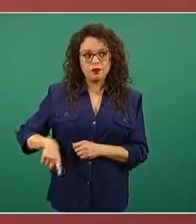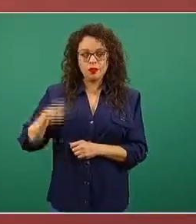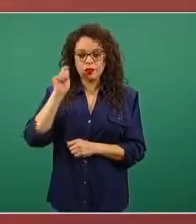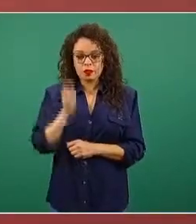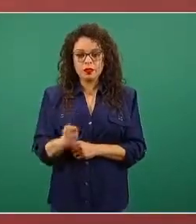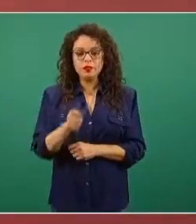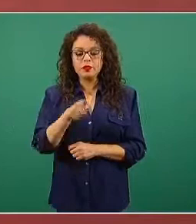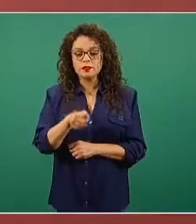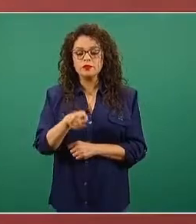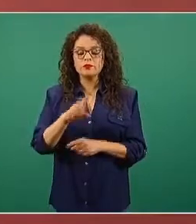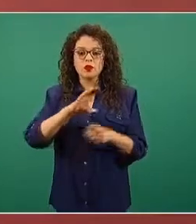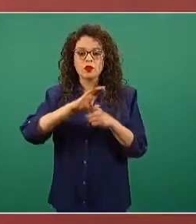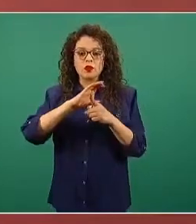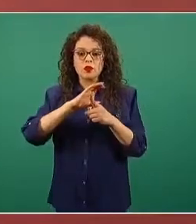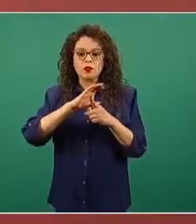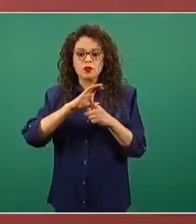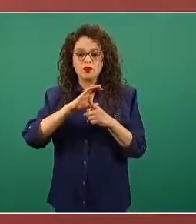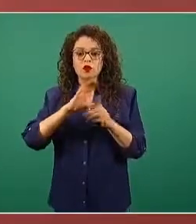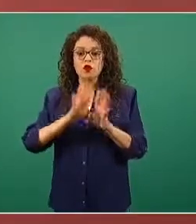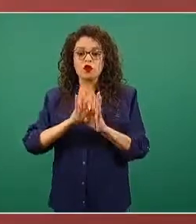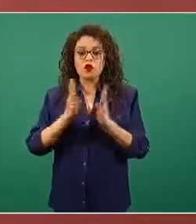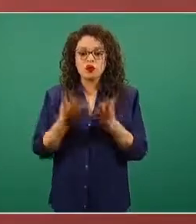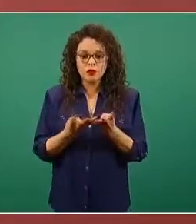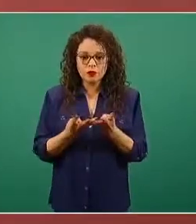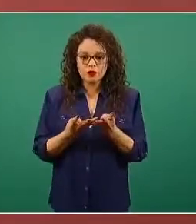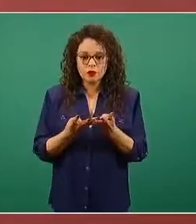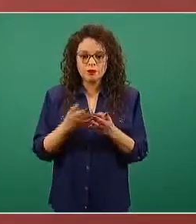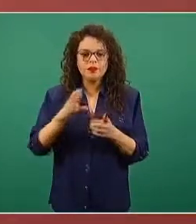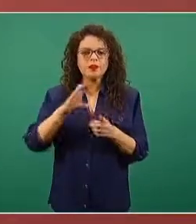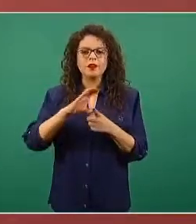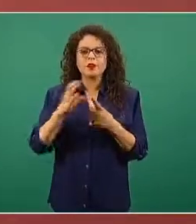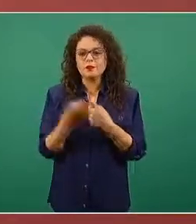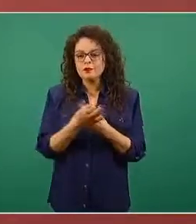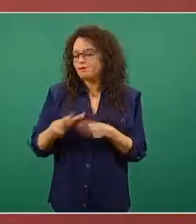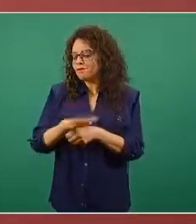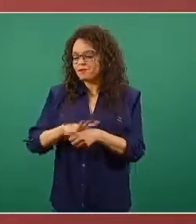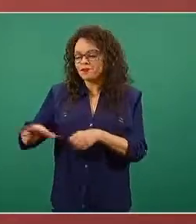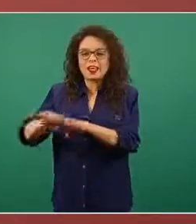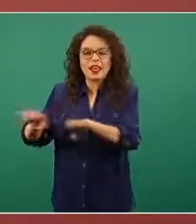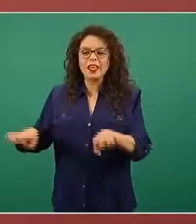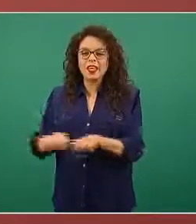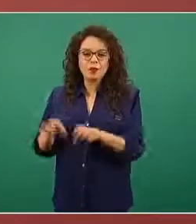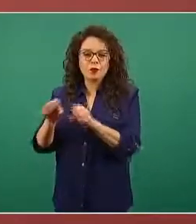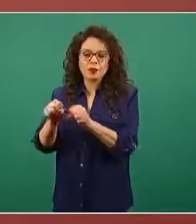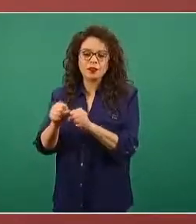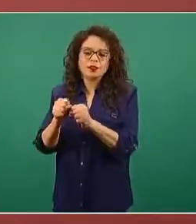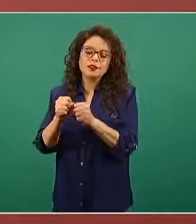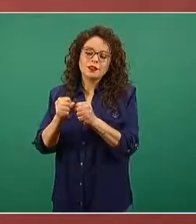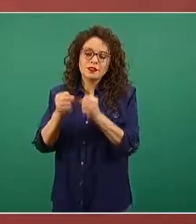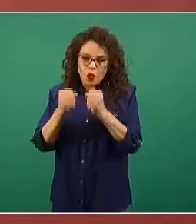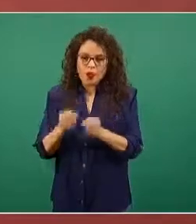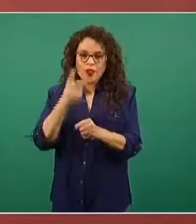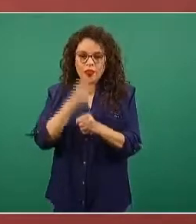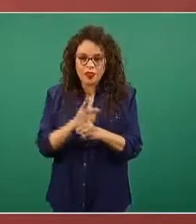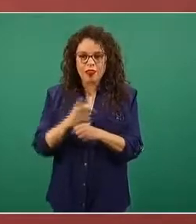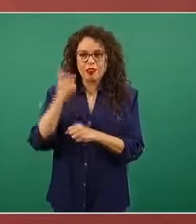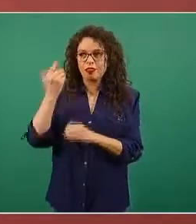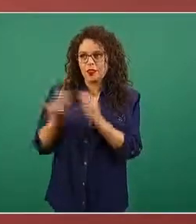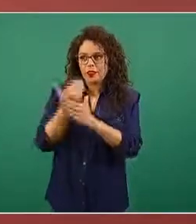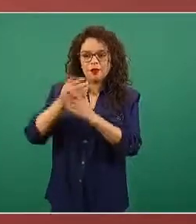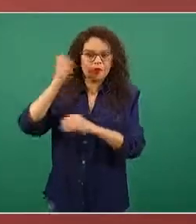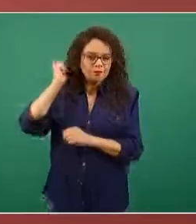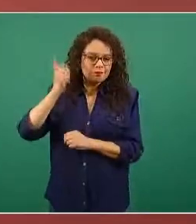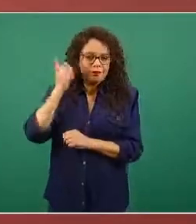del Consejo de Seguridad, del Comité de Gabinete de Seguridad que tenemos todas las mañanas a las 6,